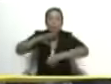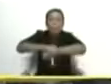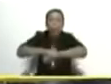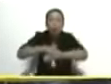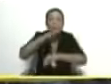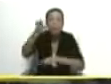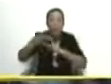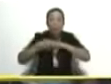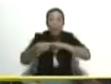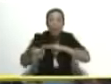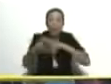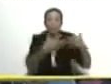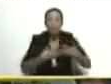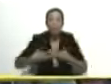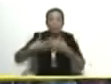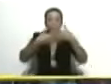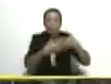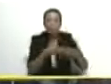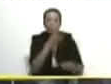Satt Morán.